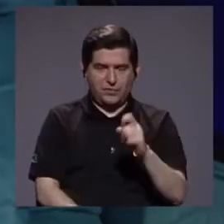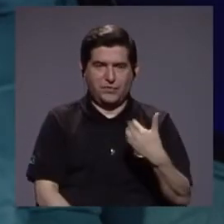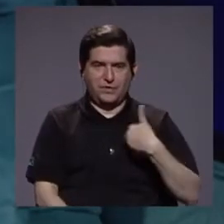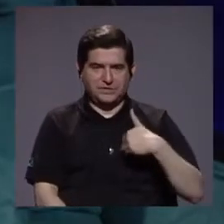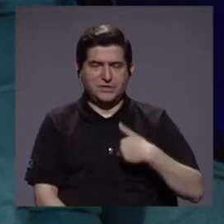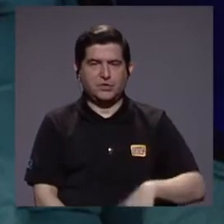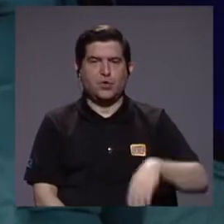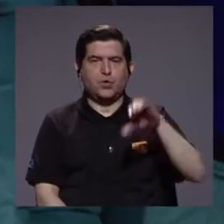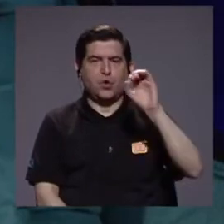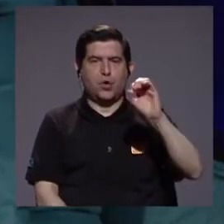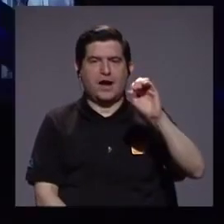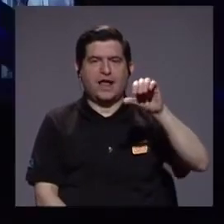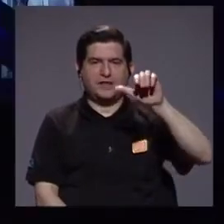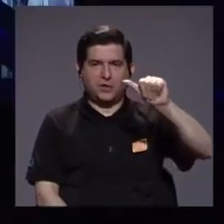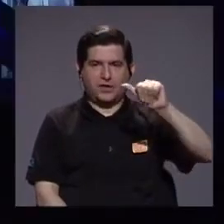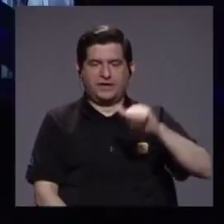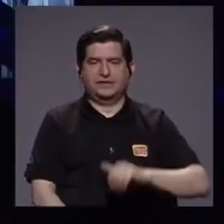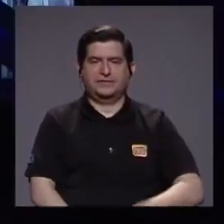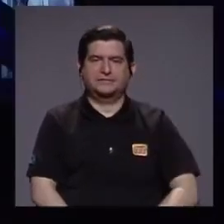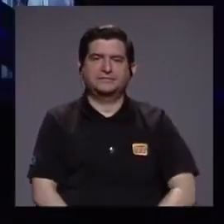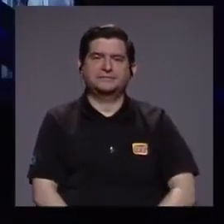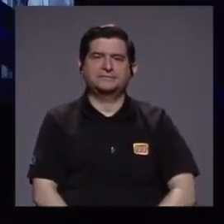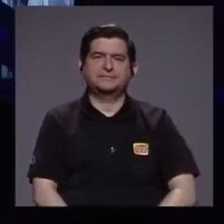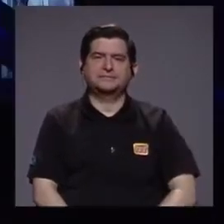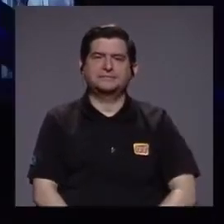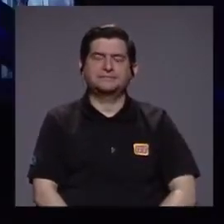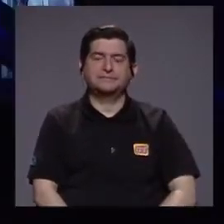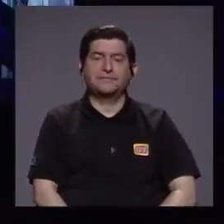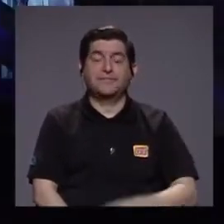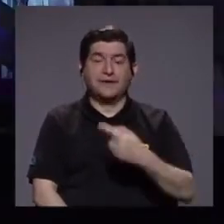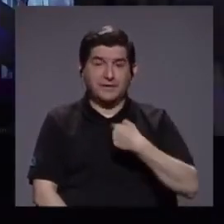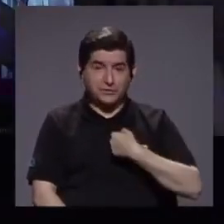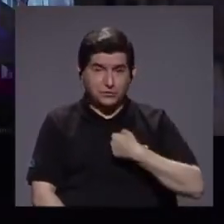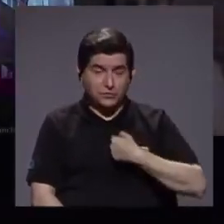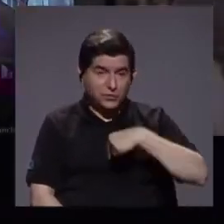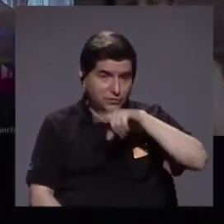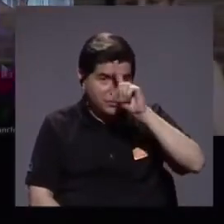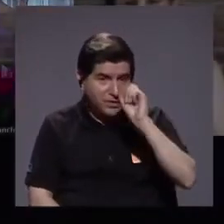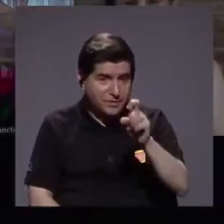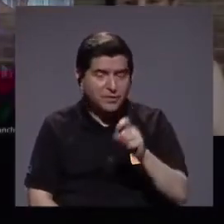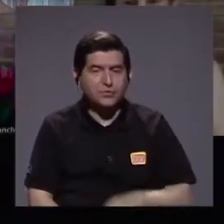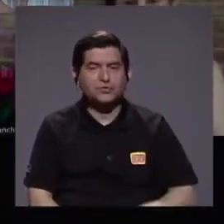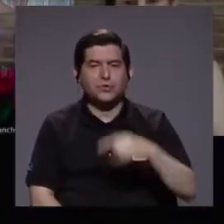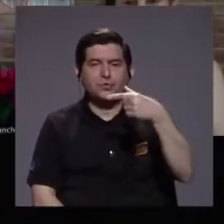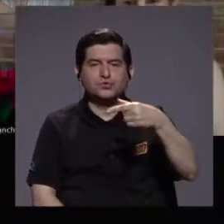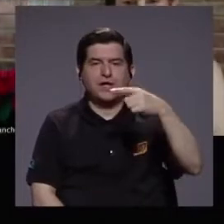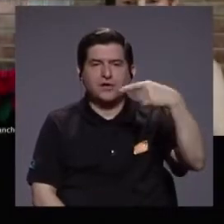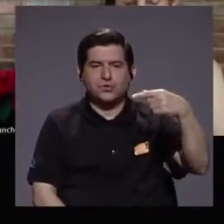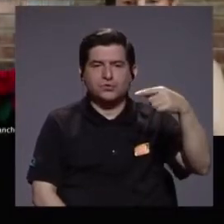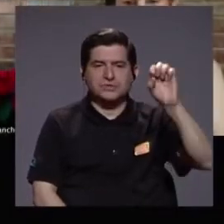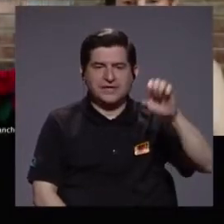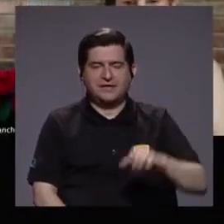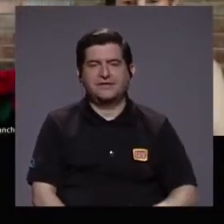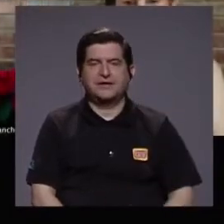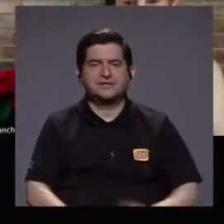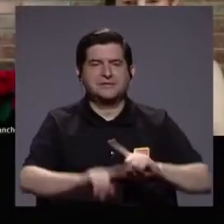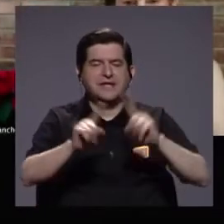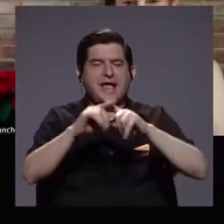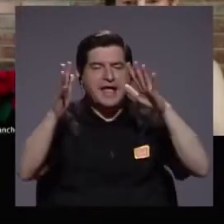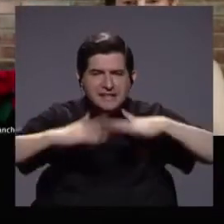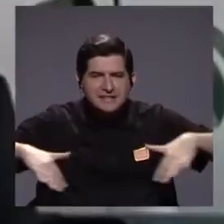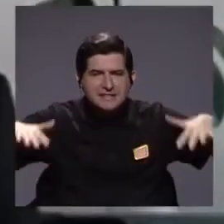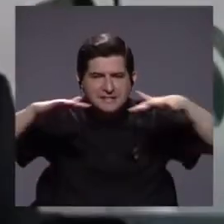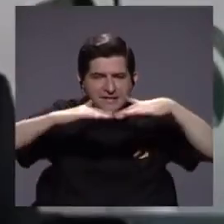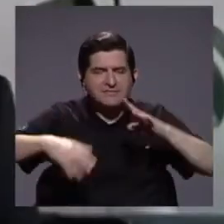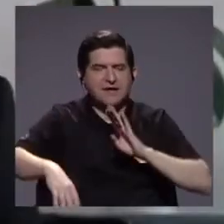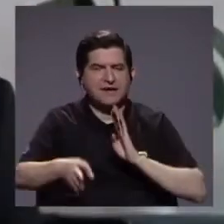señor Orlando Arrieta. A mí me correspondió preguntarle a don Gustavo Gutiérrez. Don Gustavo, en diversos espacios